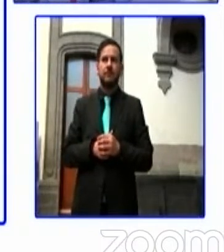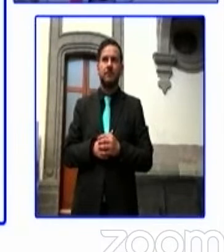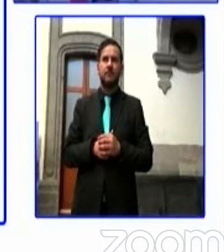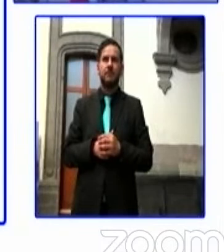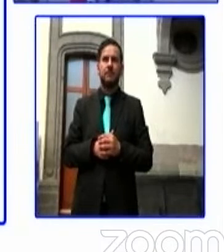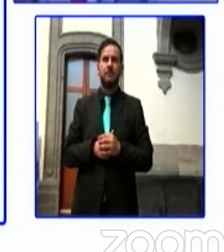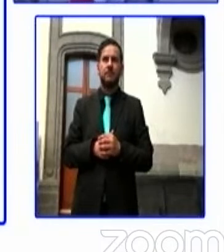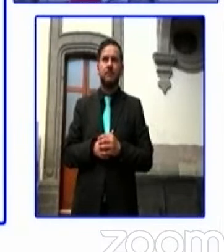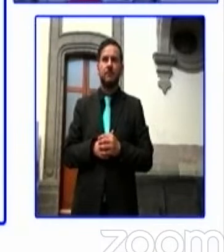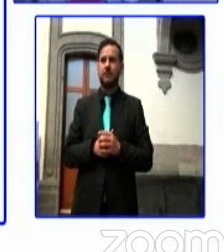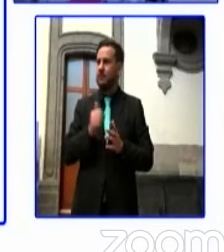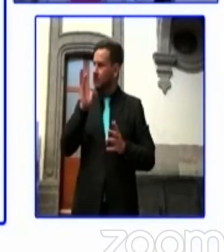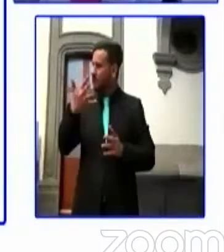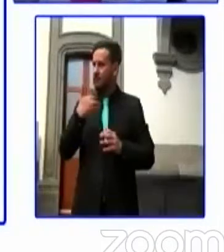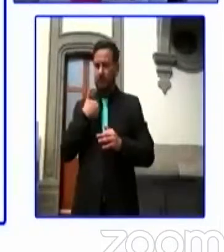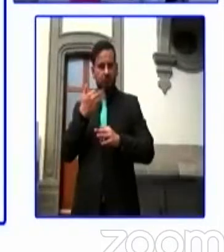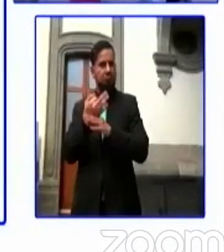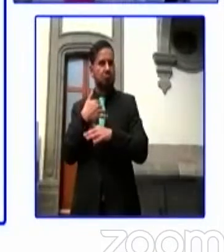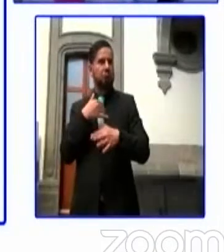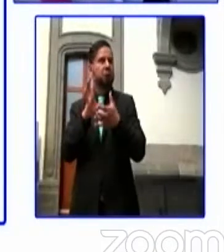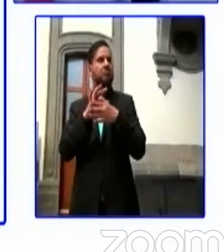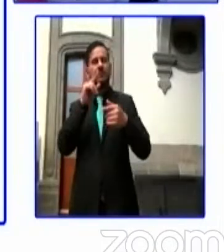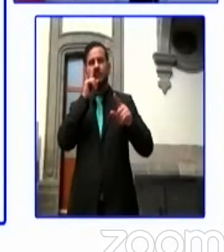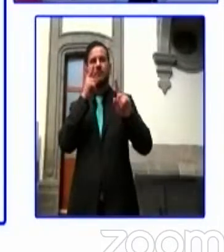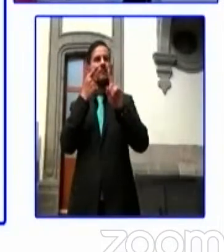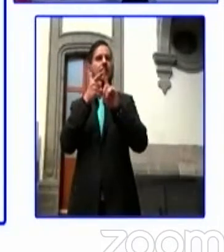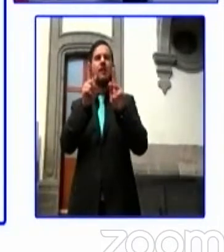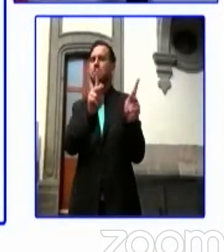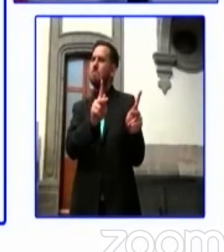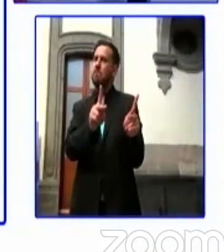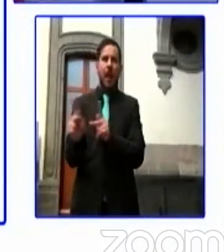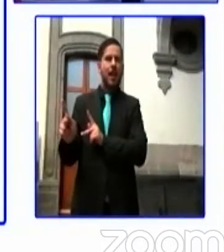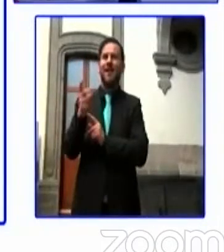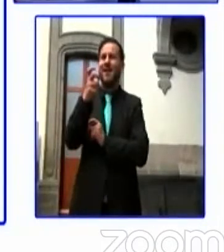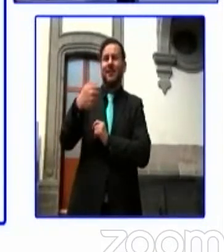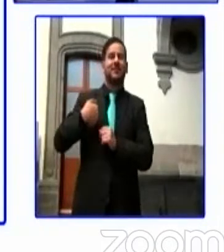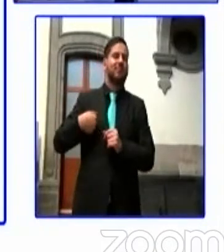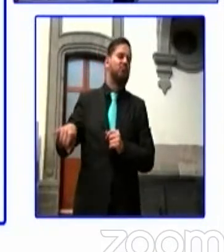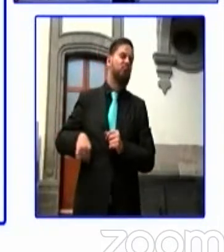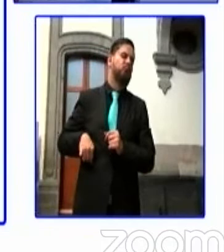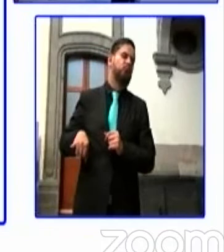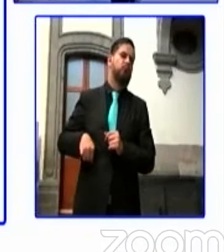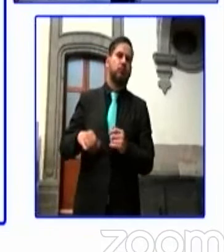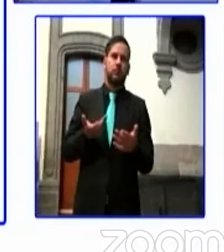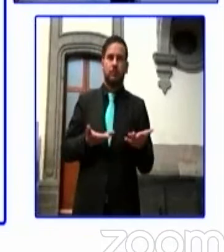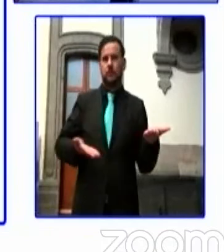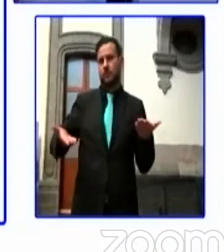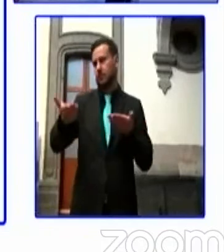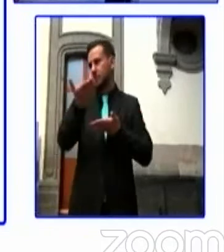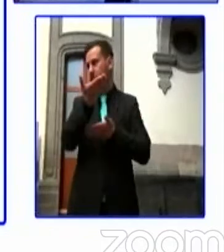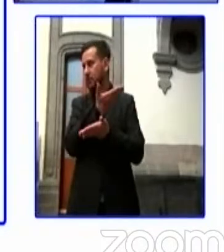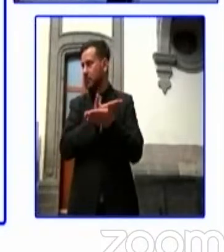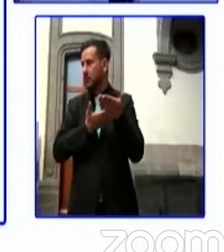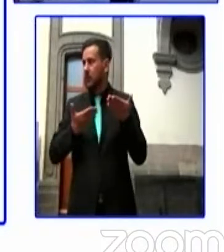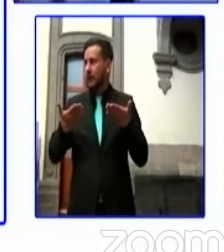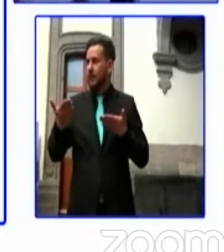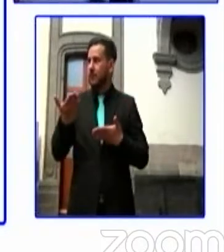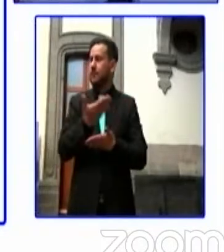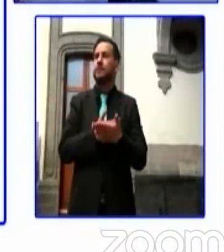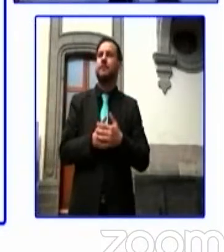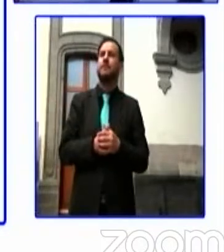Ya me voy a ir directo al tema del plan, porque además es lo que nos interesa compartir. A partir justo